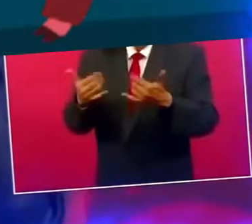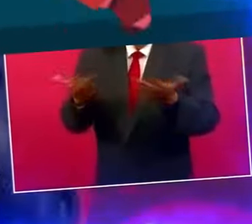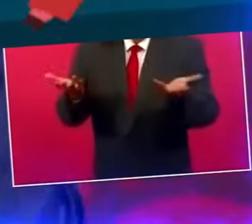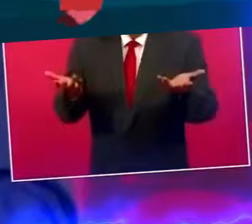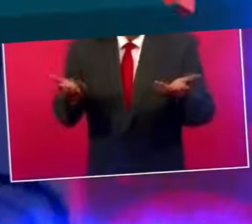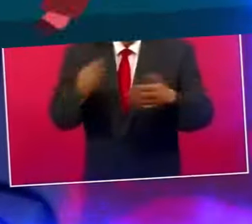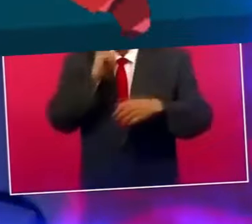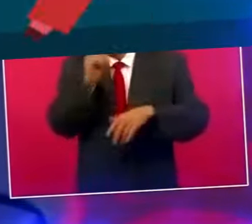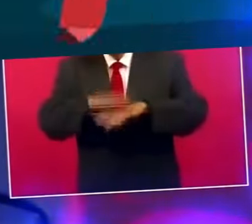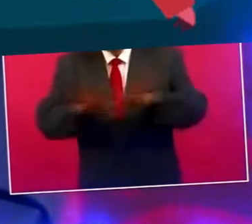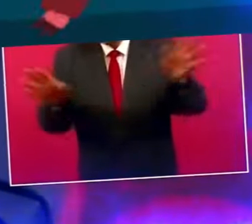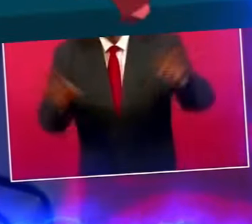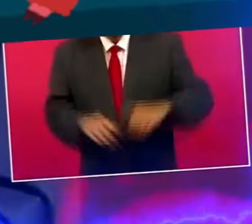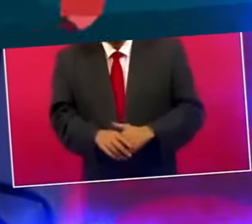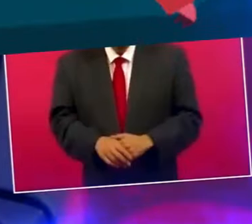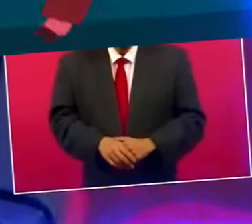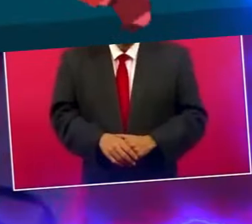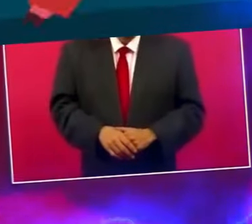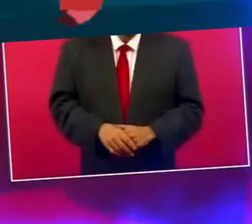nada.